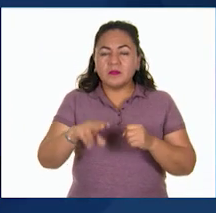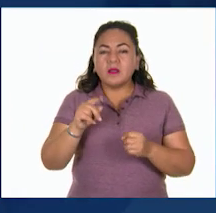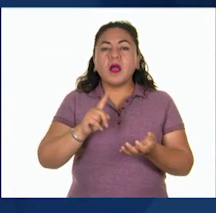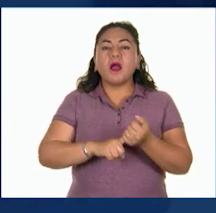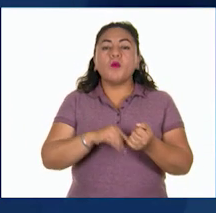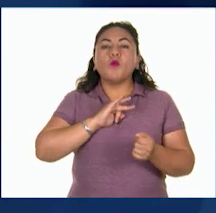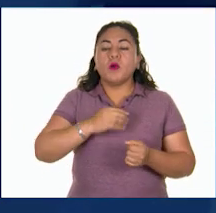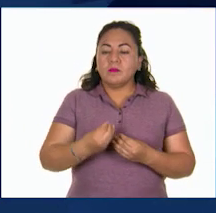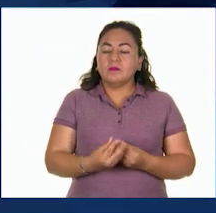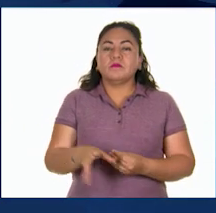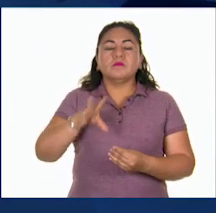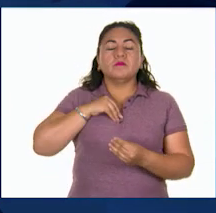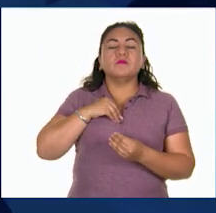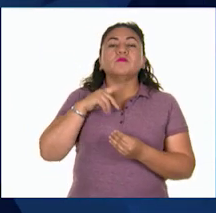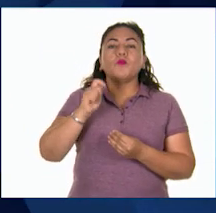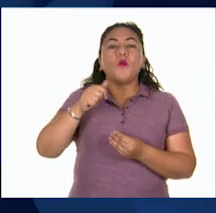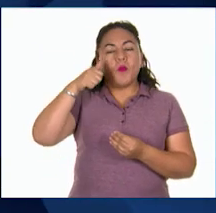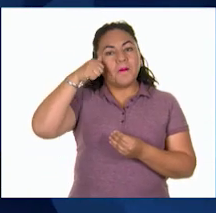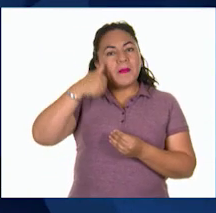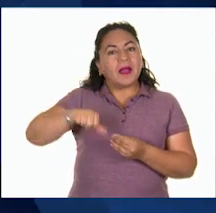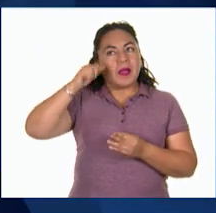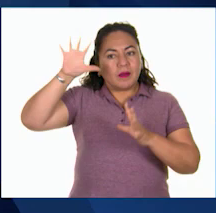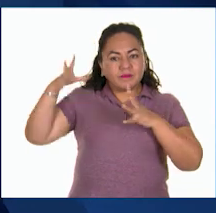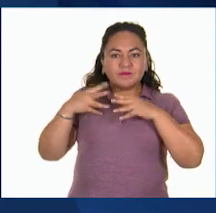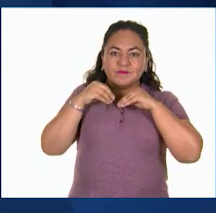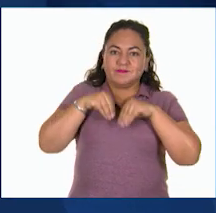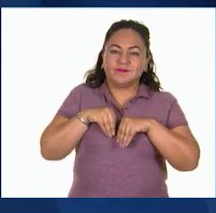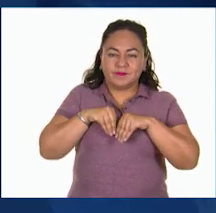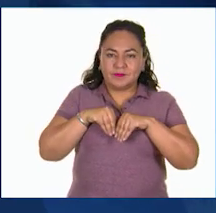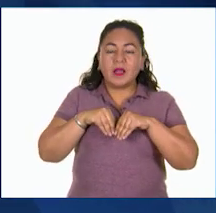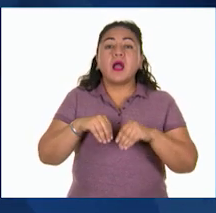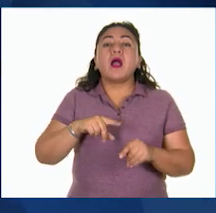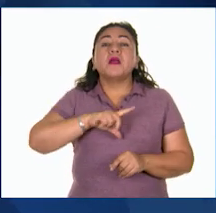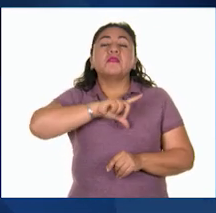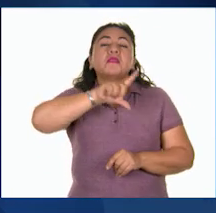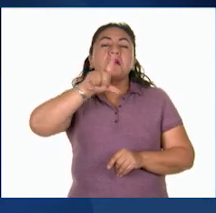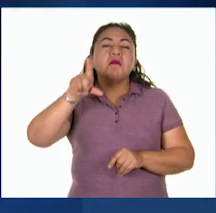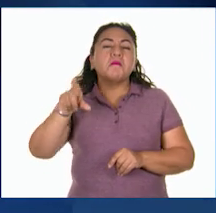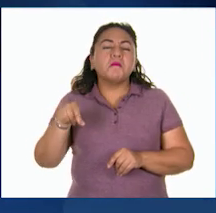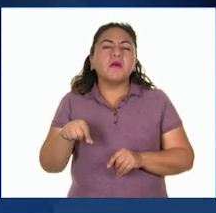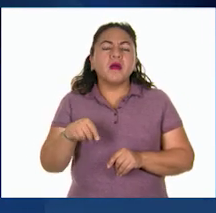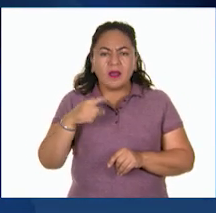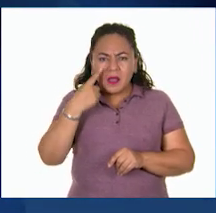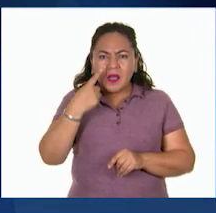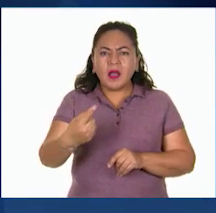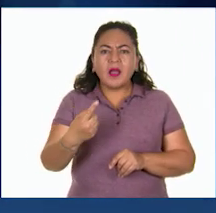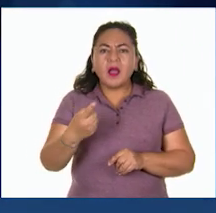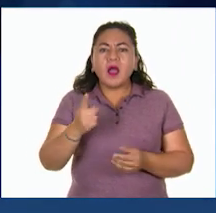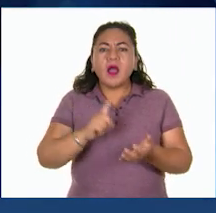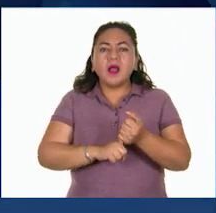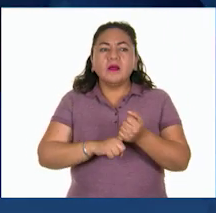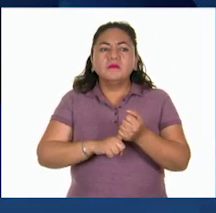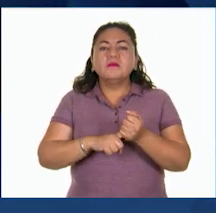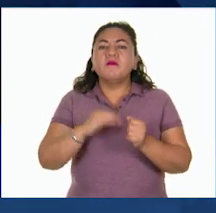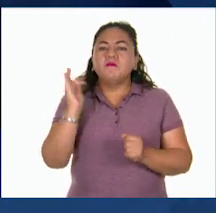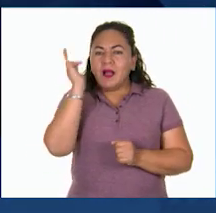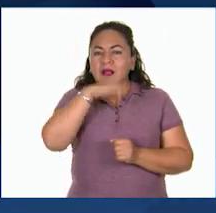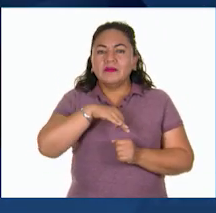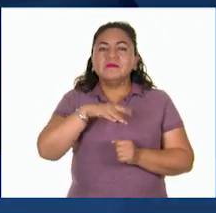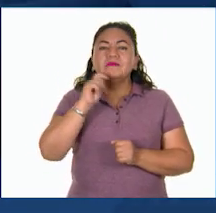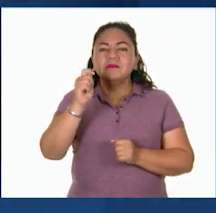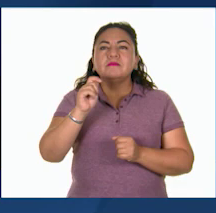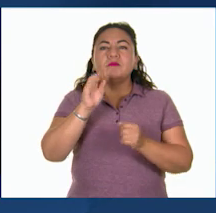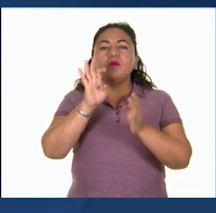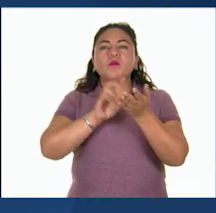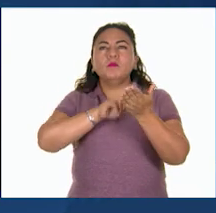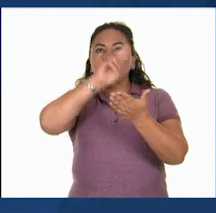su cuerpo, duermen los pecados del mundo. Después se vio que bastaba levantar las falsas capas de